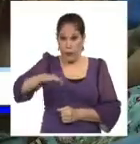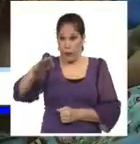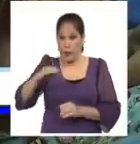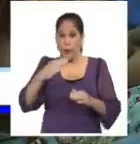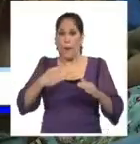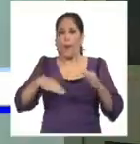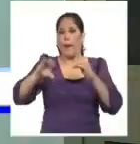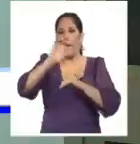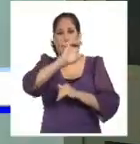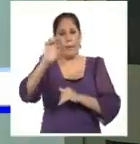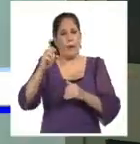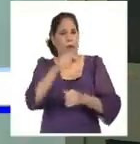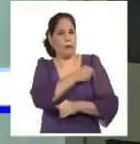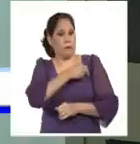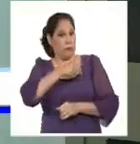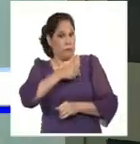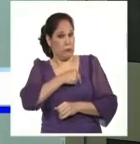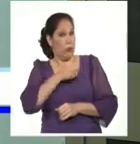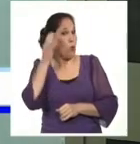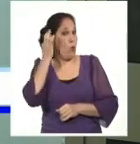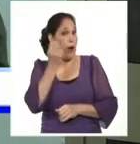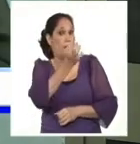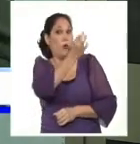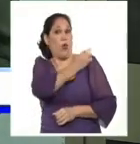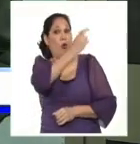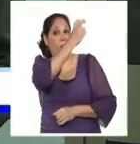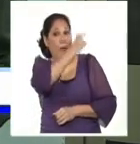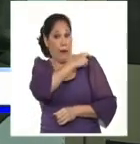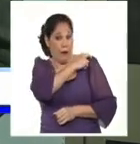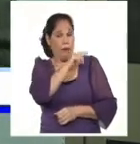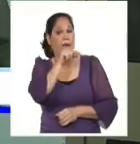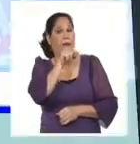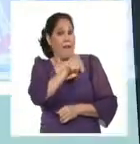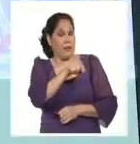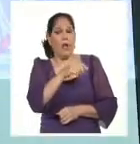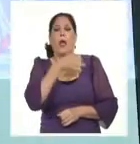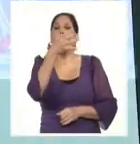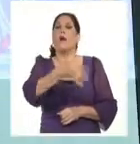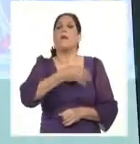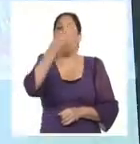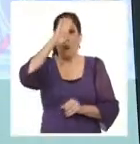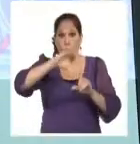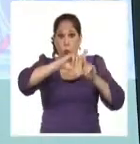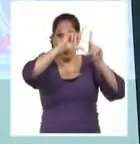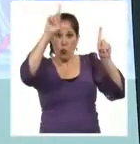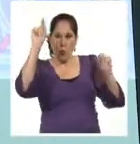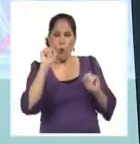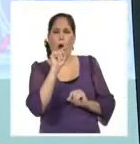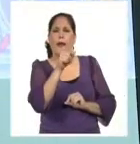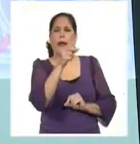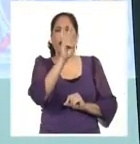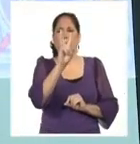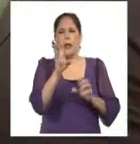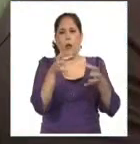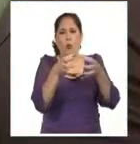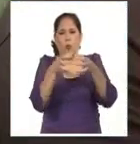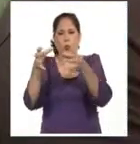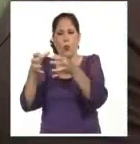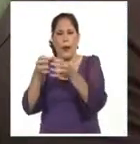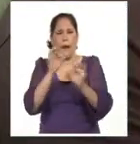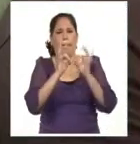ministerio del interior conoce la vice bones barrios señaló que en el país existen tres centros de protección